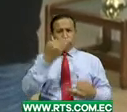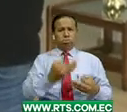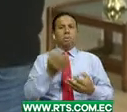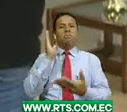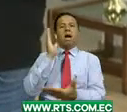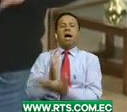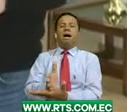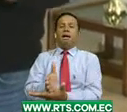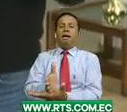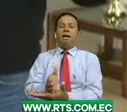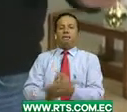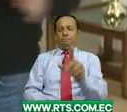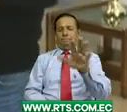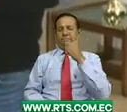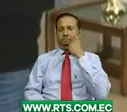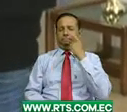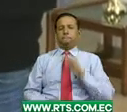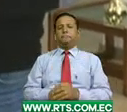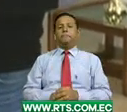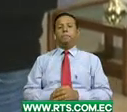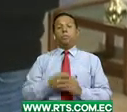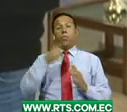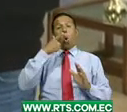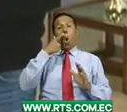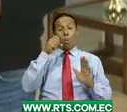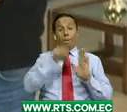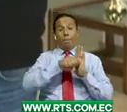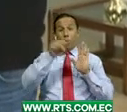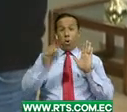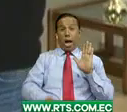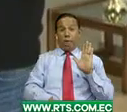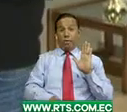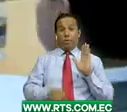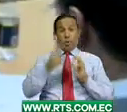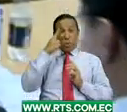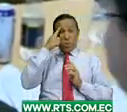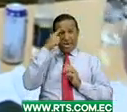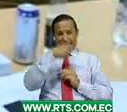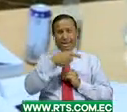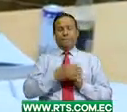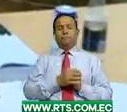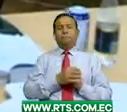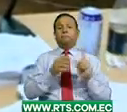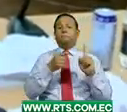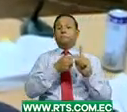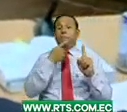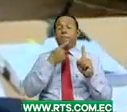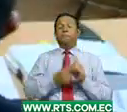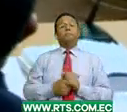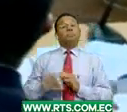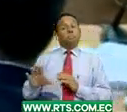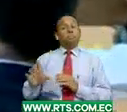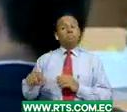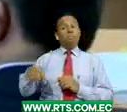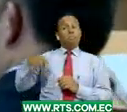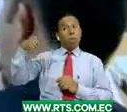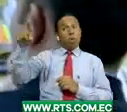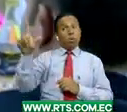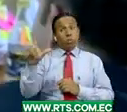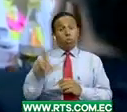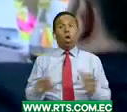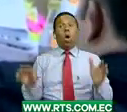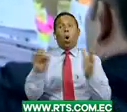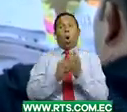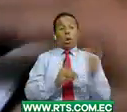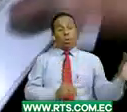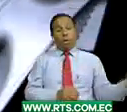Con un pedido de recusación, Fausto Jarrín, abogado del expresidente Rafael Correa, al parecer quiere que el próximo lunes no se reinstale